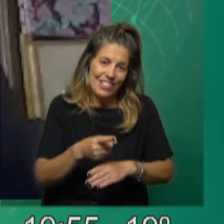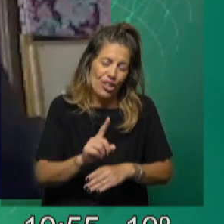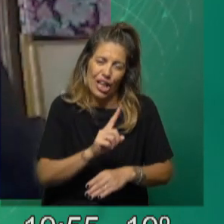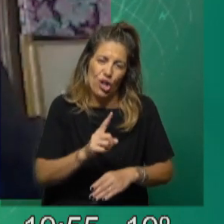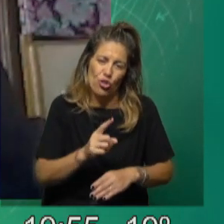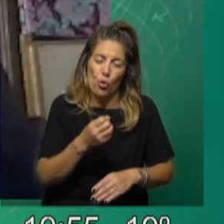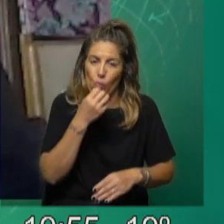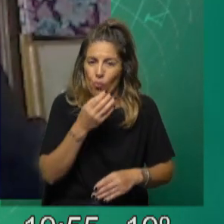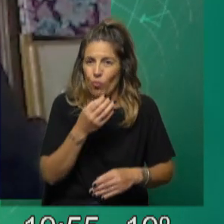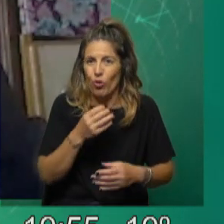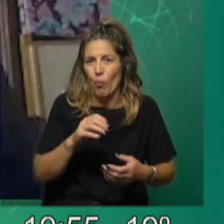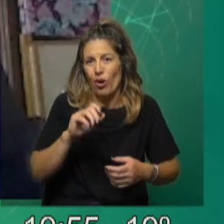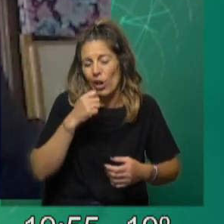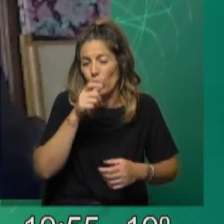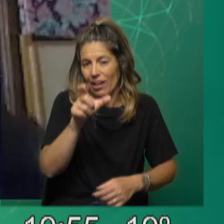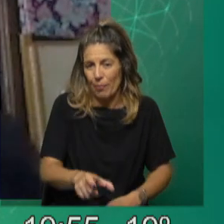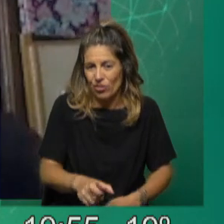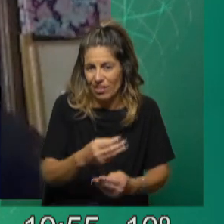populares.